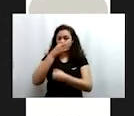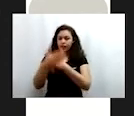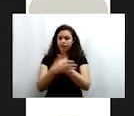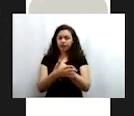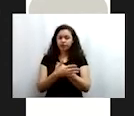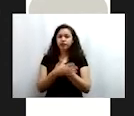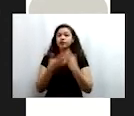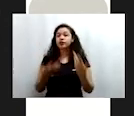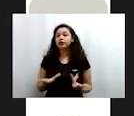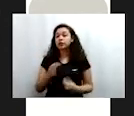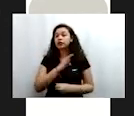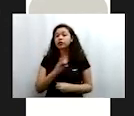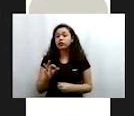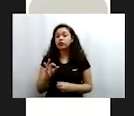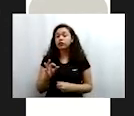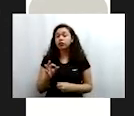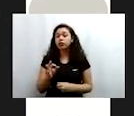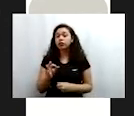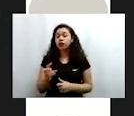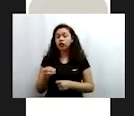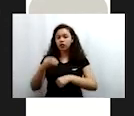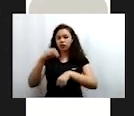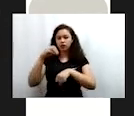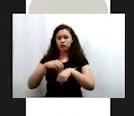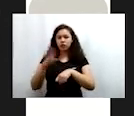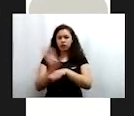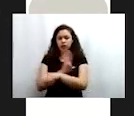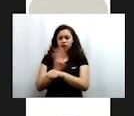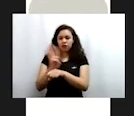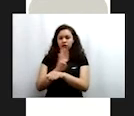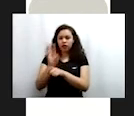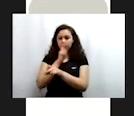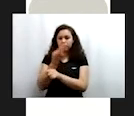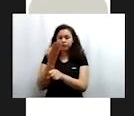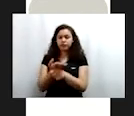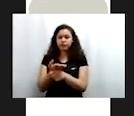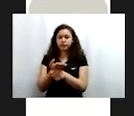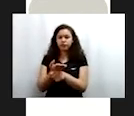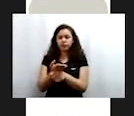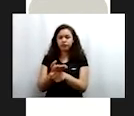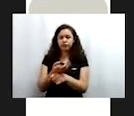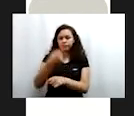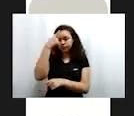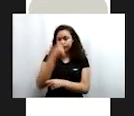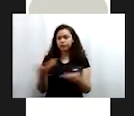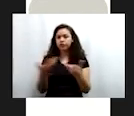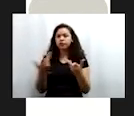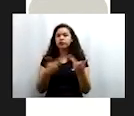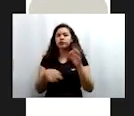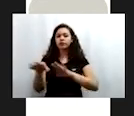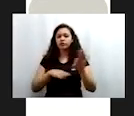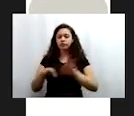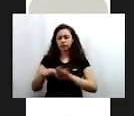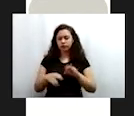Se puede también fijar que ese es otro de los beneficios, las responsabilidades en la ejecución de las labores.